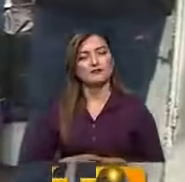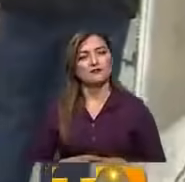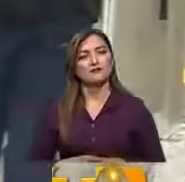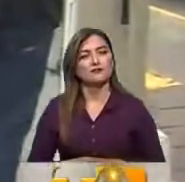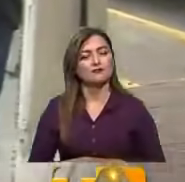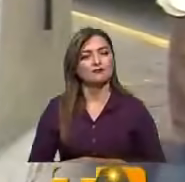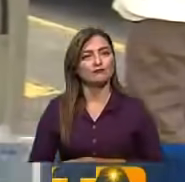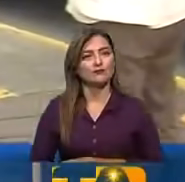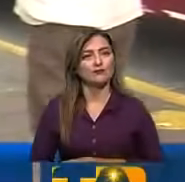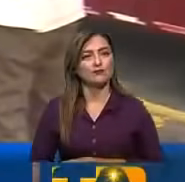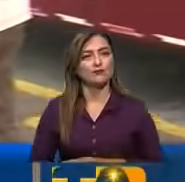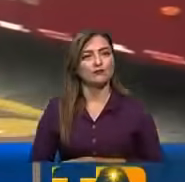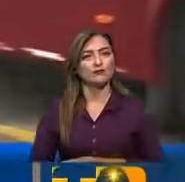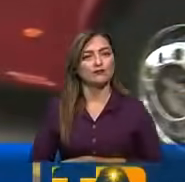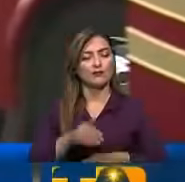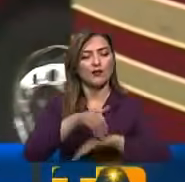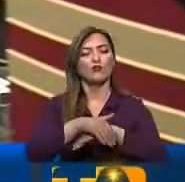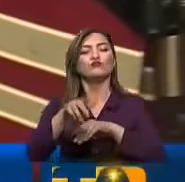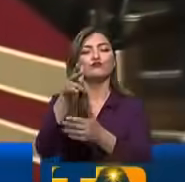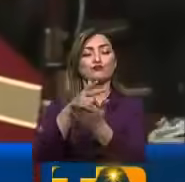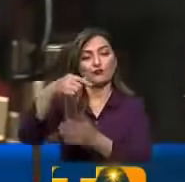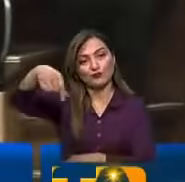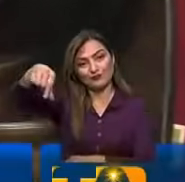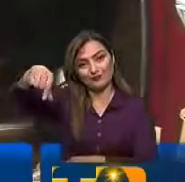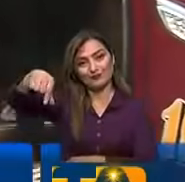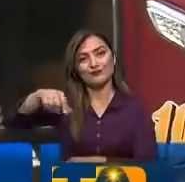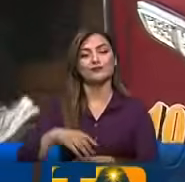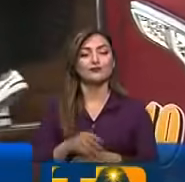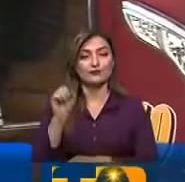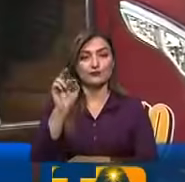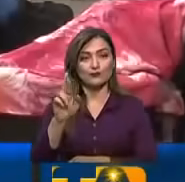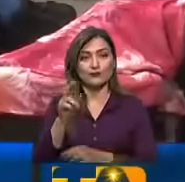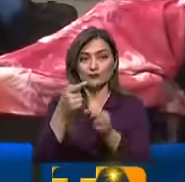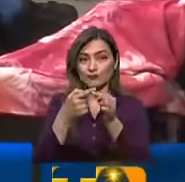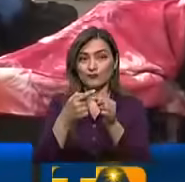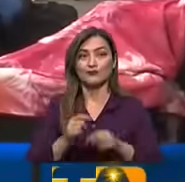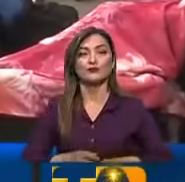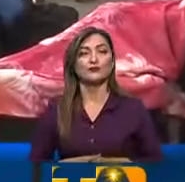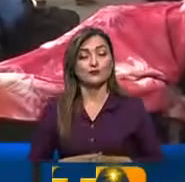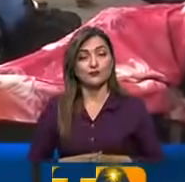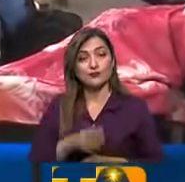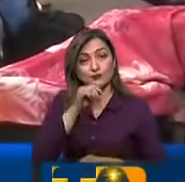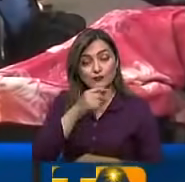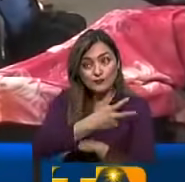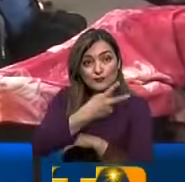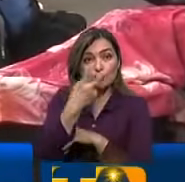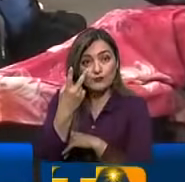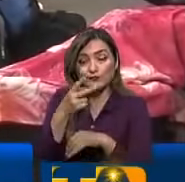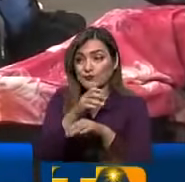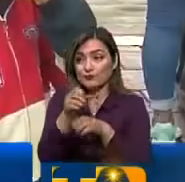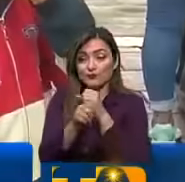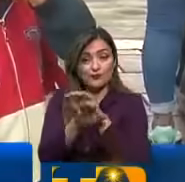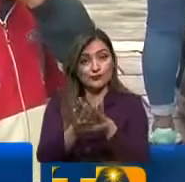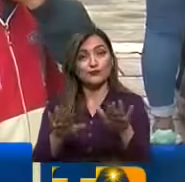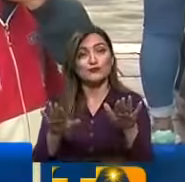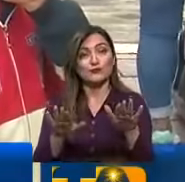Es el movimiento que se registró en horas de la tarde en el terminal terrestre de Quitumbe, en el sur de la capital. A pesar de que faltan dos días para que finalice el